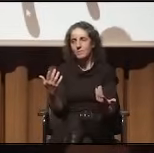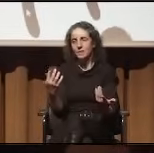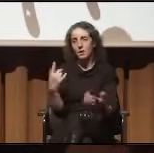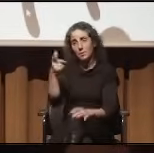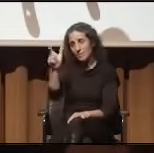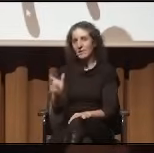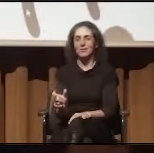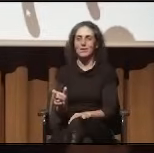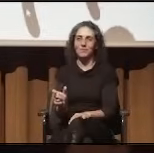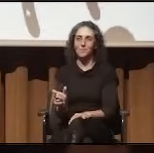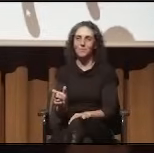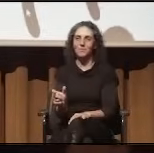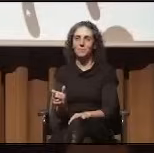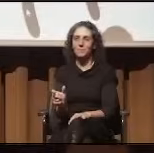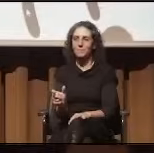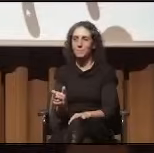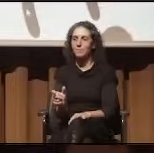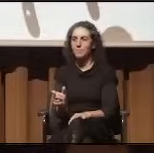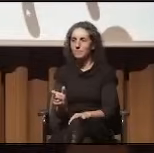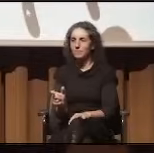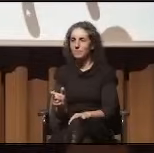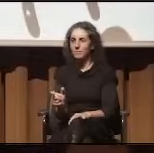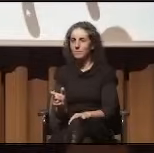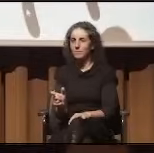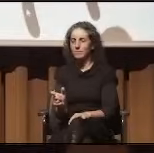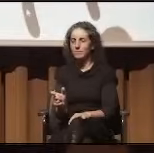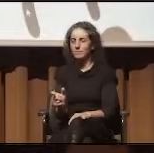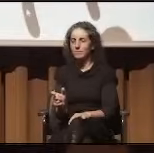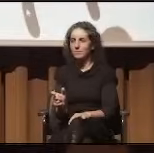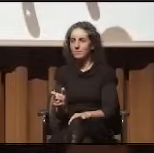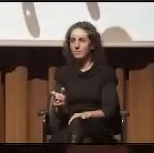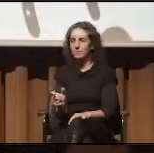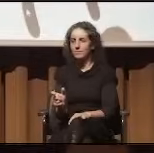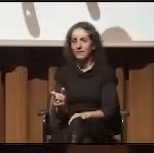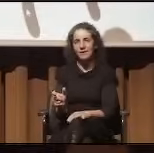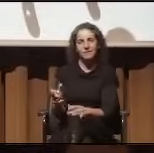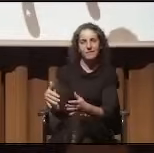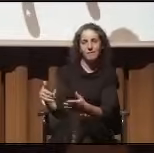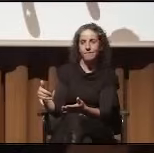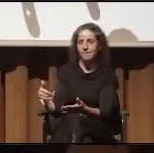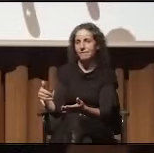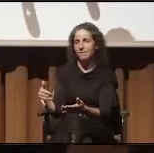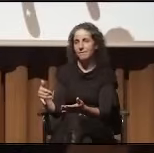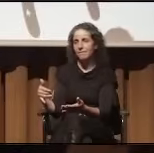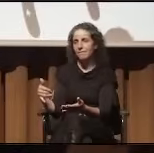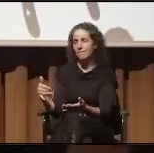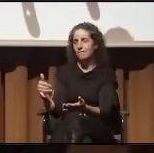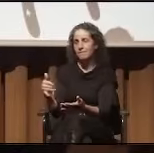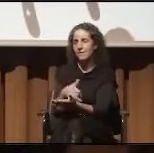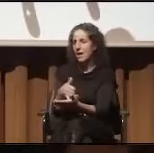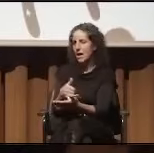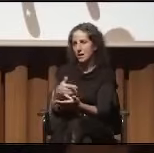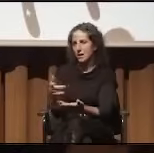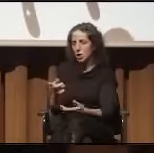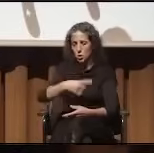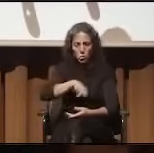humano, decía Blaise Pascal, es una caña, la más frágil de la naturaleza, pero una caña que piensa. O sea,